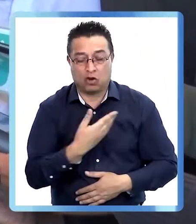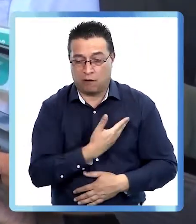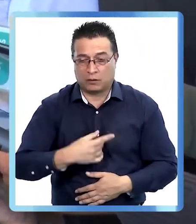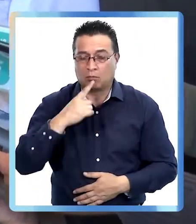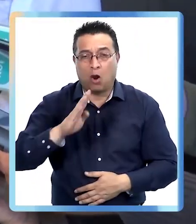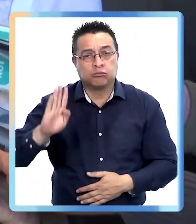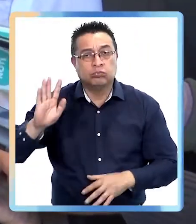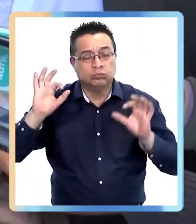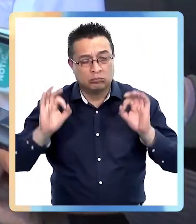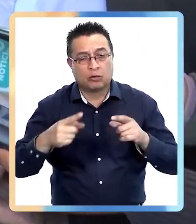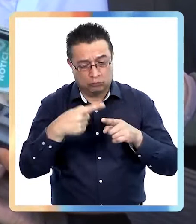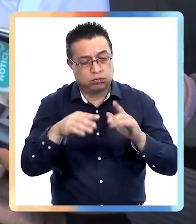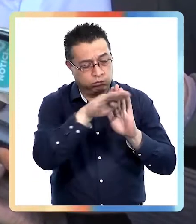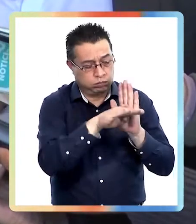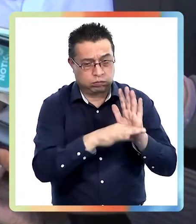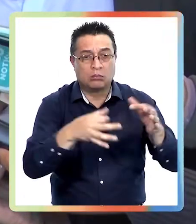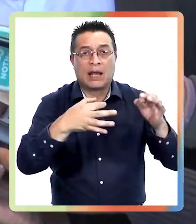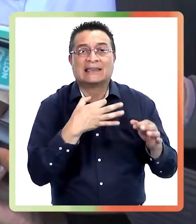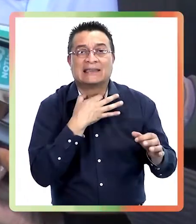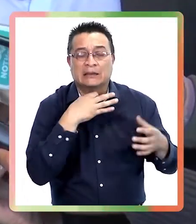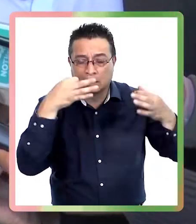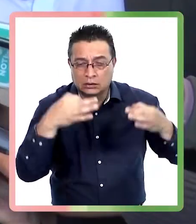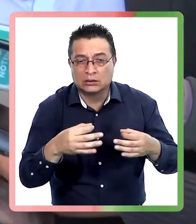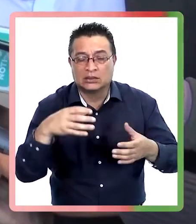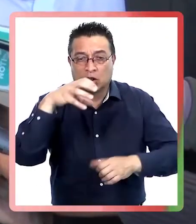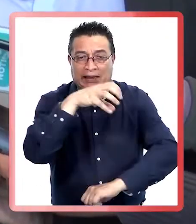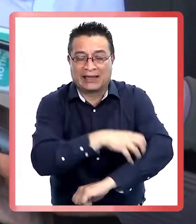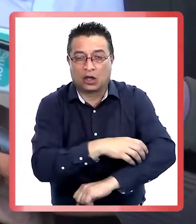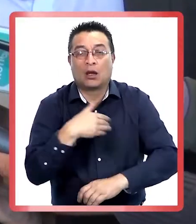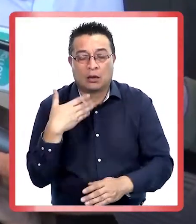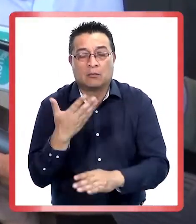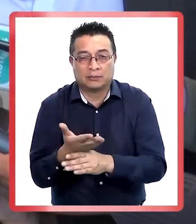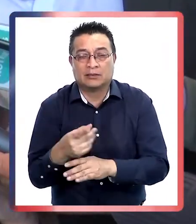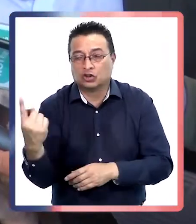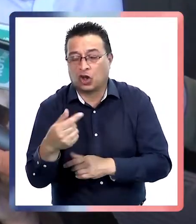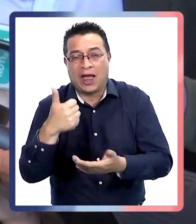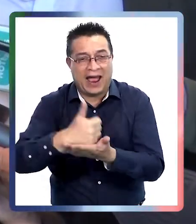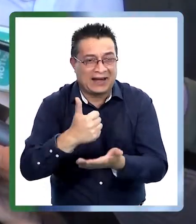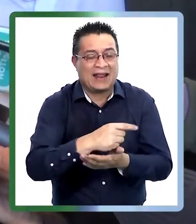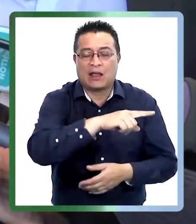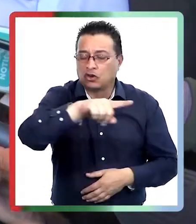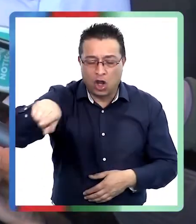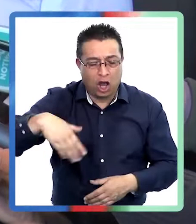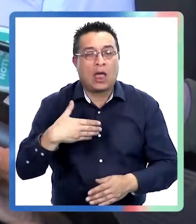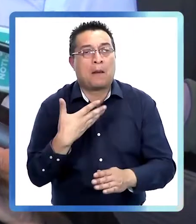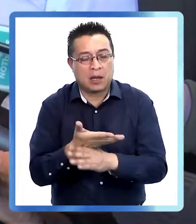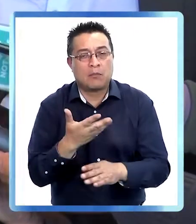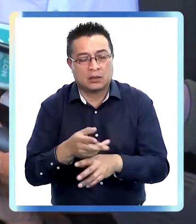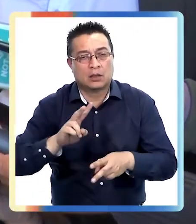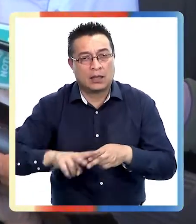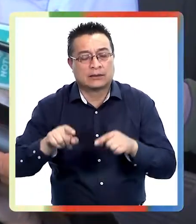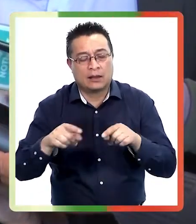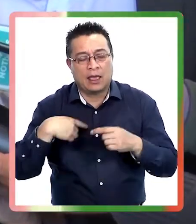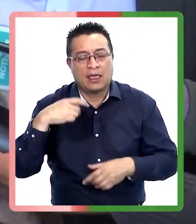comprometido un conjunto de medidas para garantizar seguridad en la región. Es la demanda del gobernador es la demanda de los alcaldes y alcaldesas de la